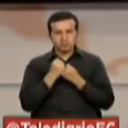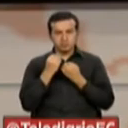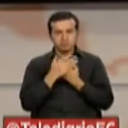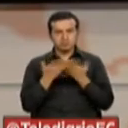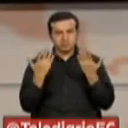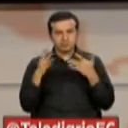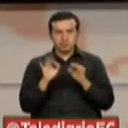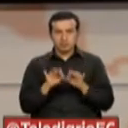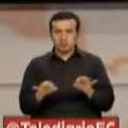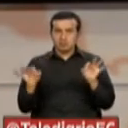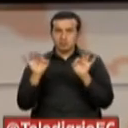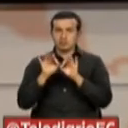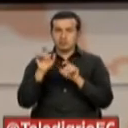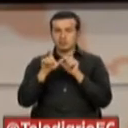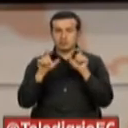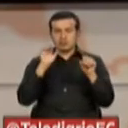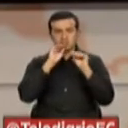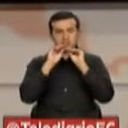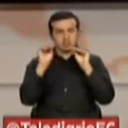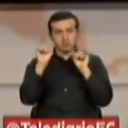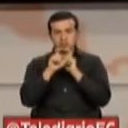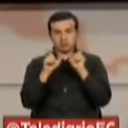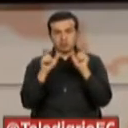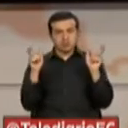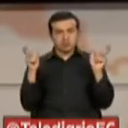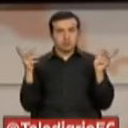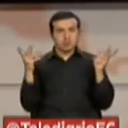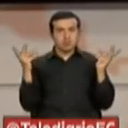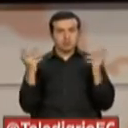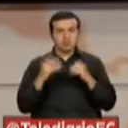Es necesario que estas cosas